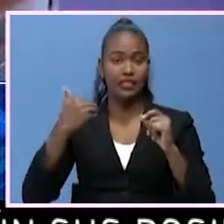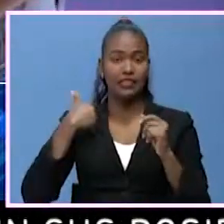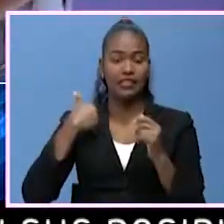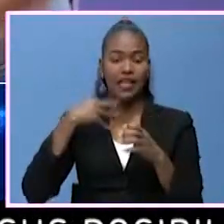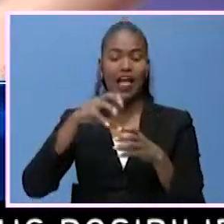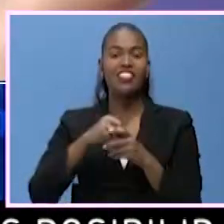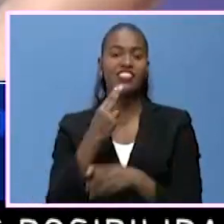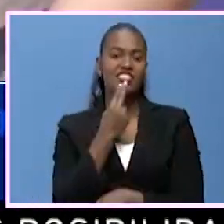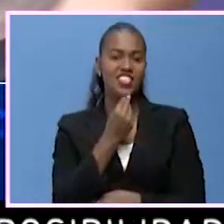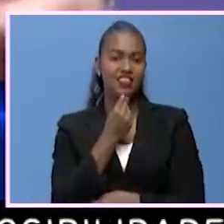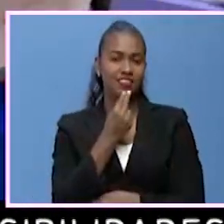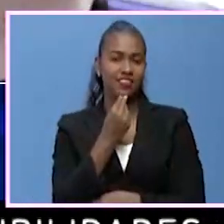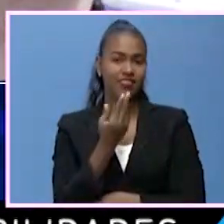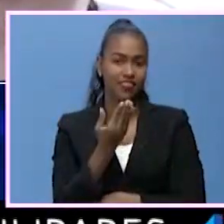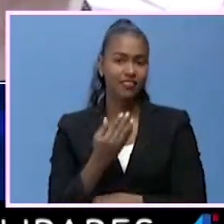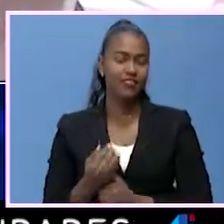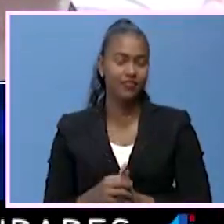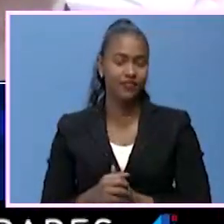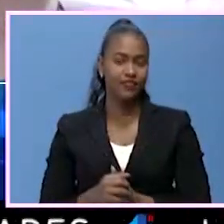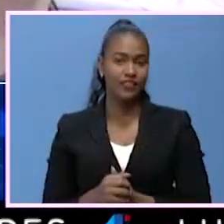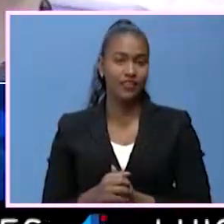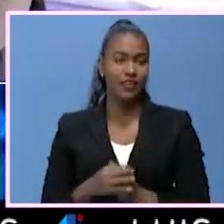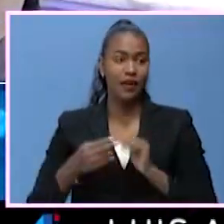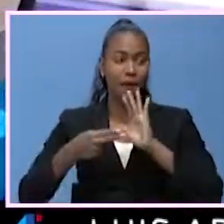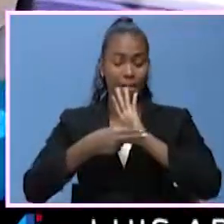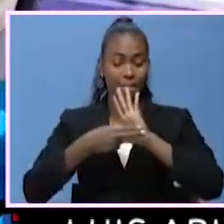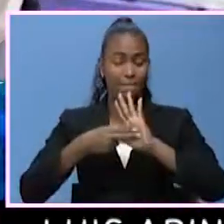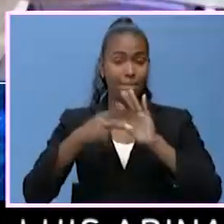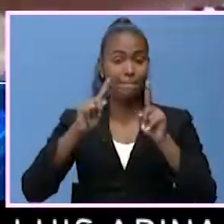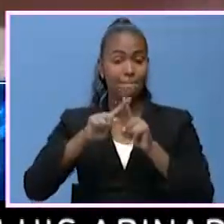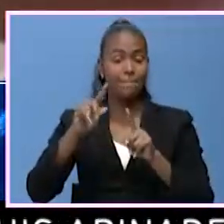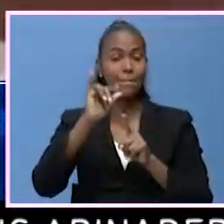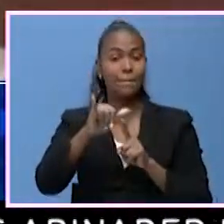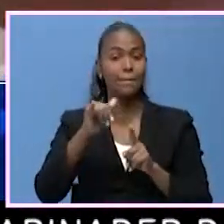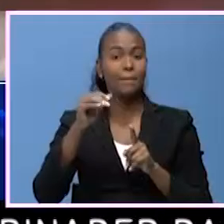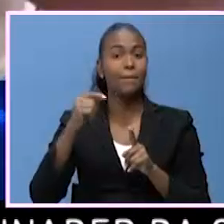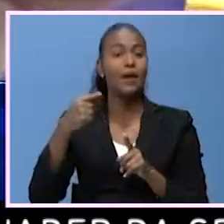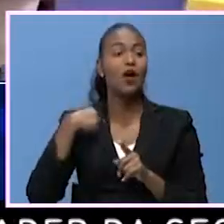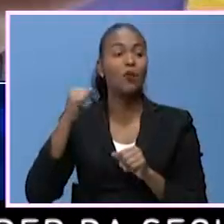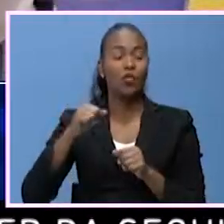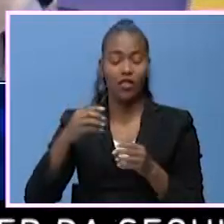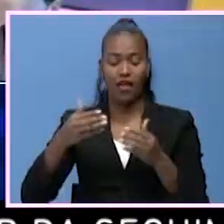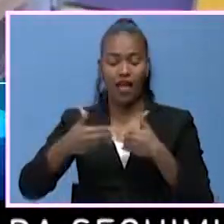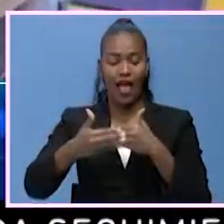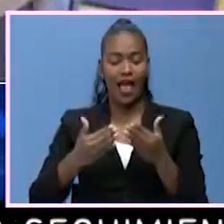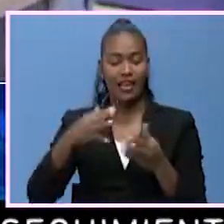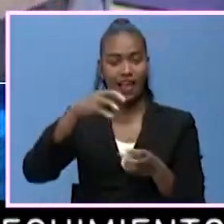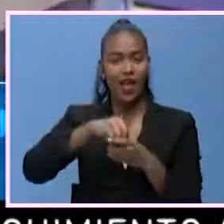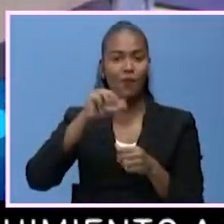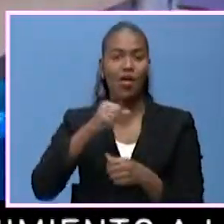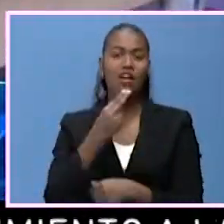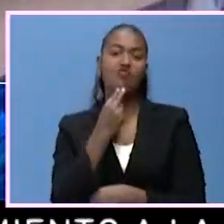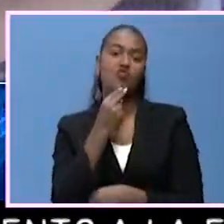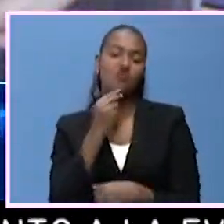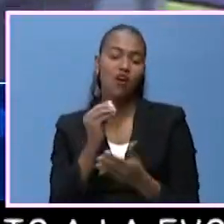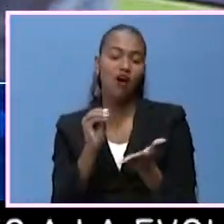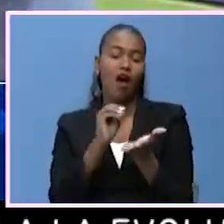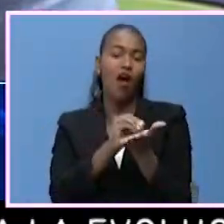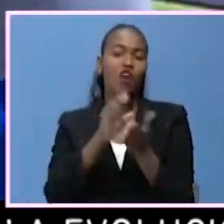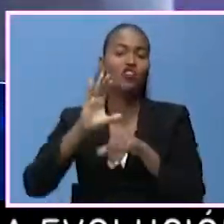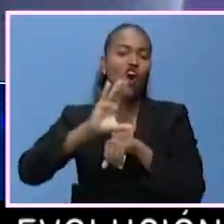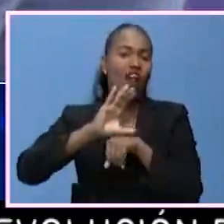dulce de la marca, pero esta cajita la podemos rellenar con bombones que tú